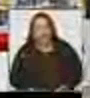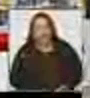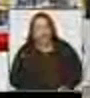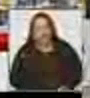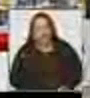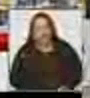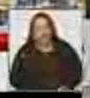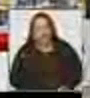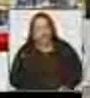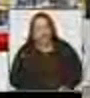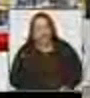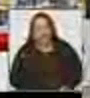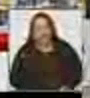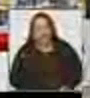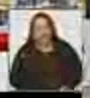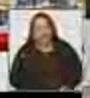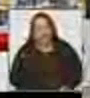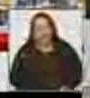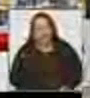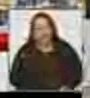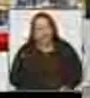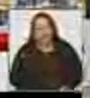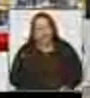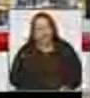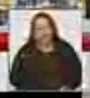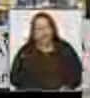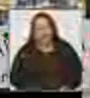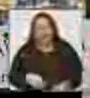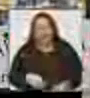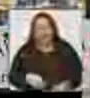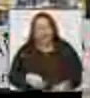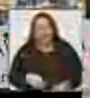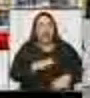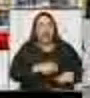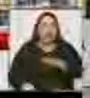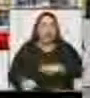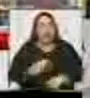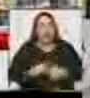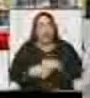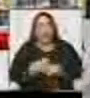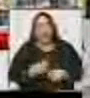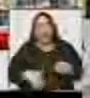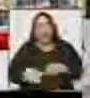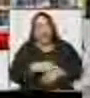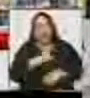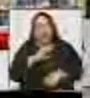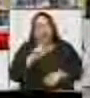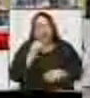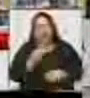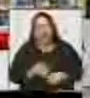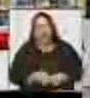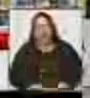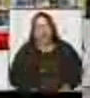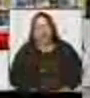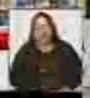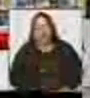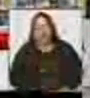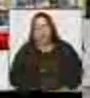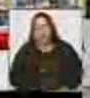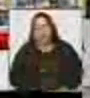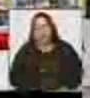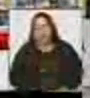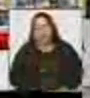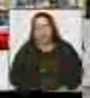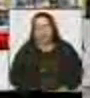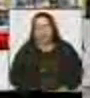está anunciando este gobierno un conjunto de inversiones y ya se está moviendo la venta de tierras puramente especulativa,